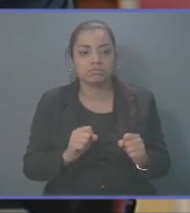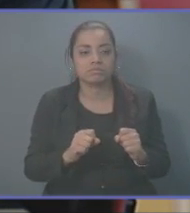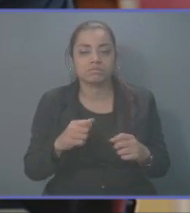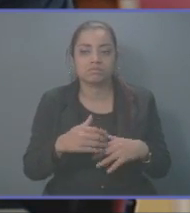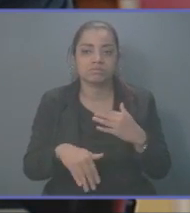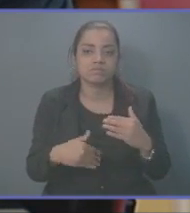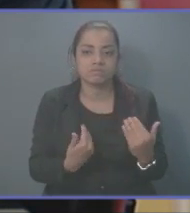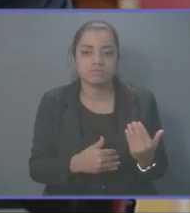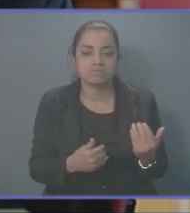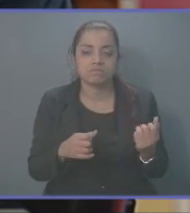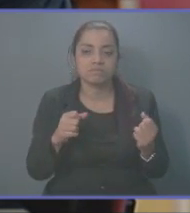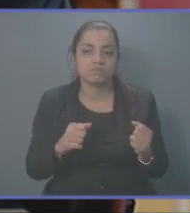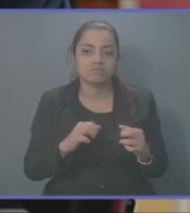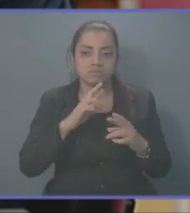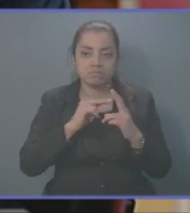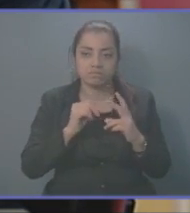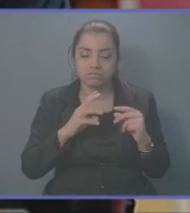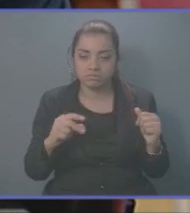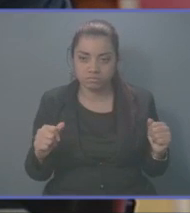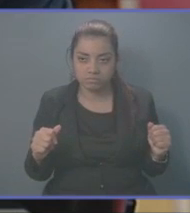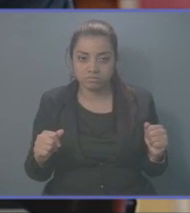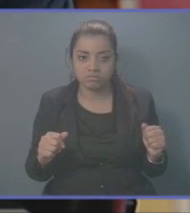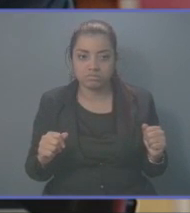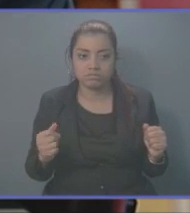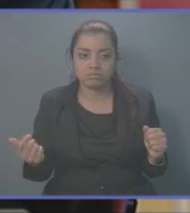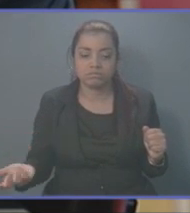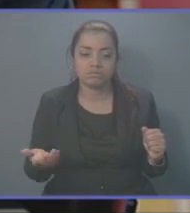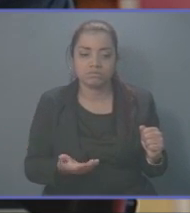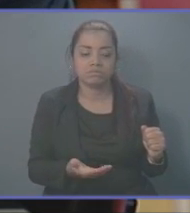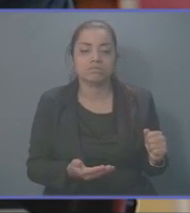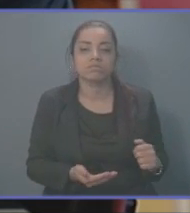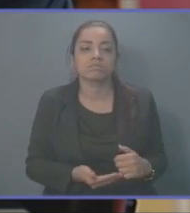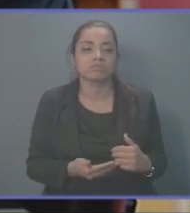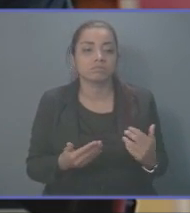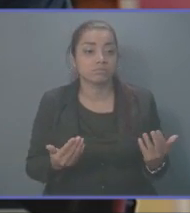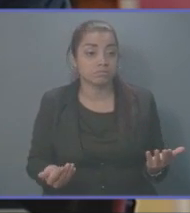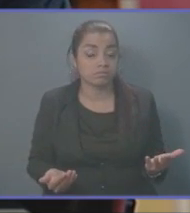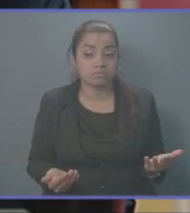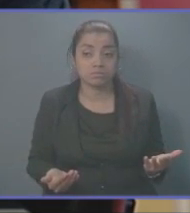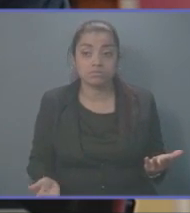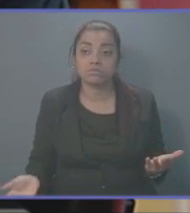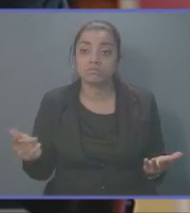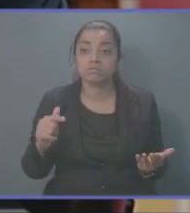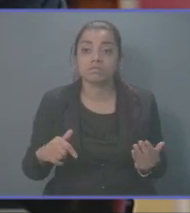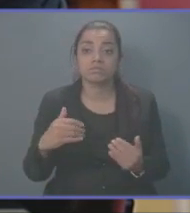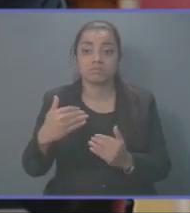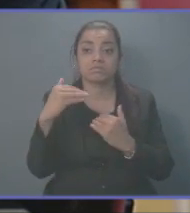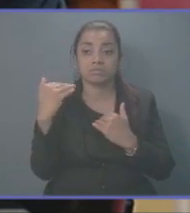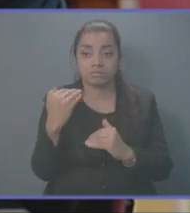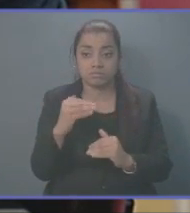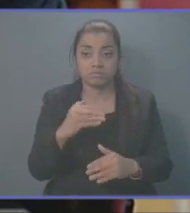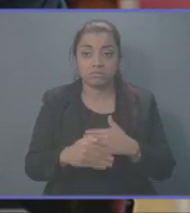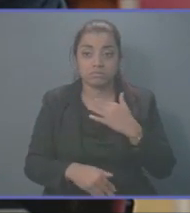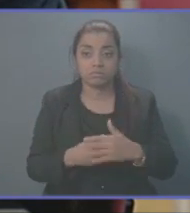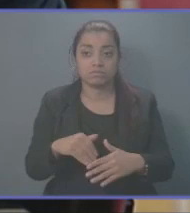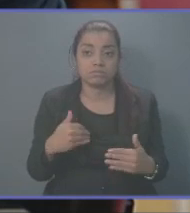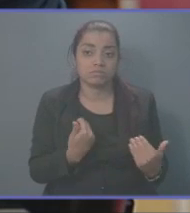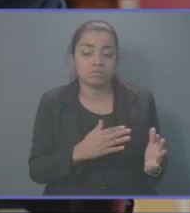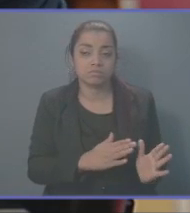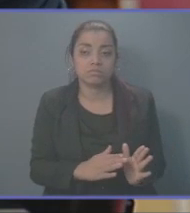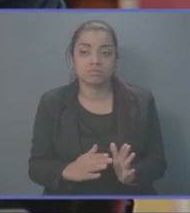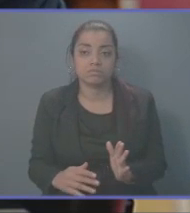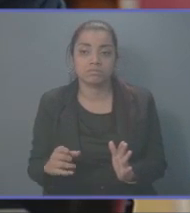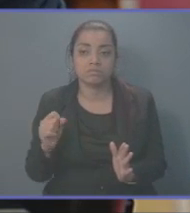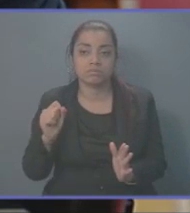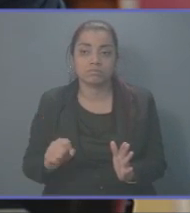desistimiento y la resolución que lo declara quedan limitadas a la aplicación de la presente ley y no causarán la